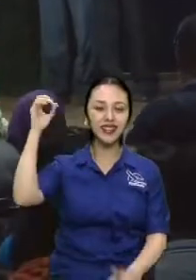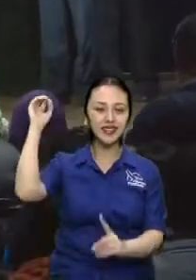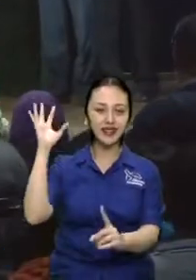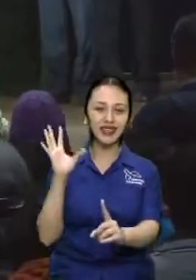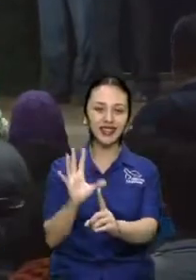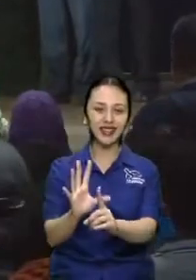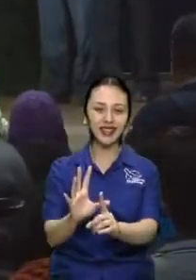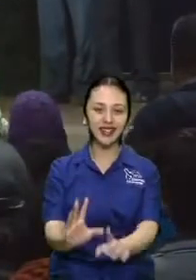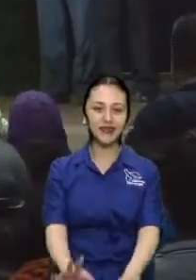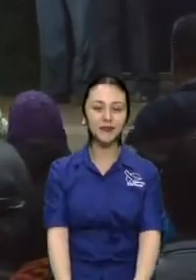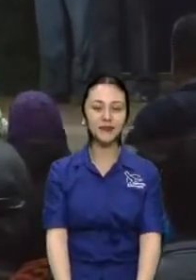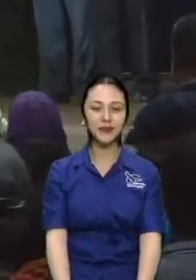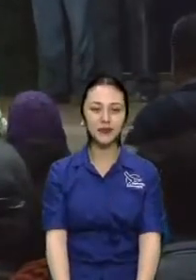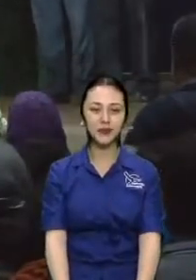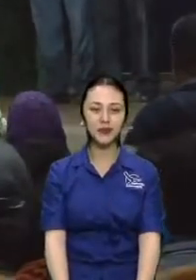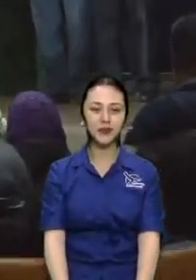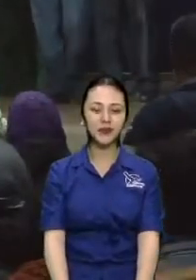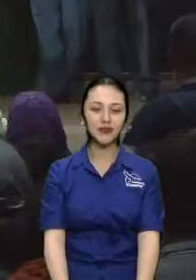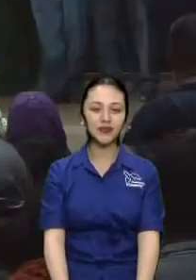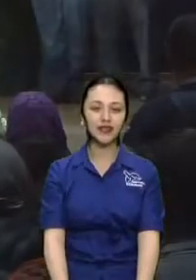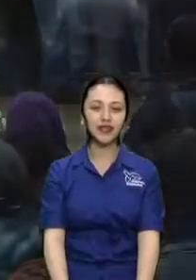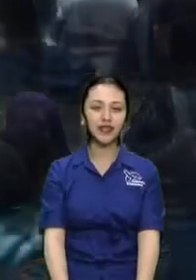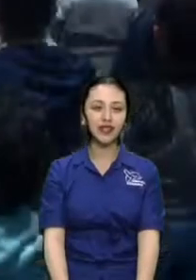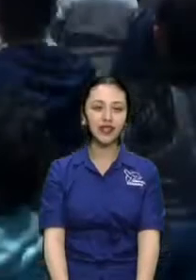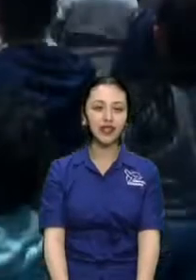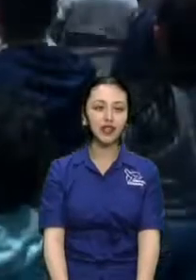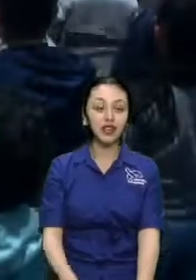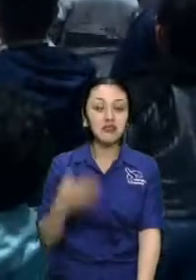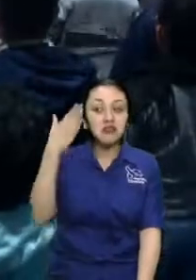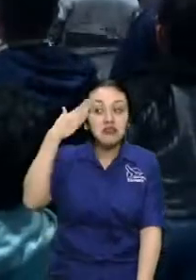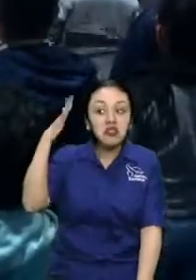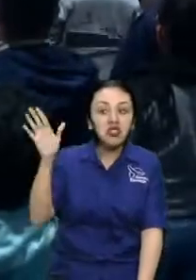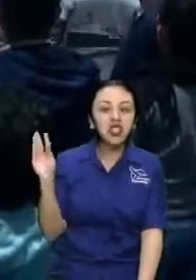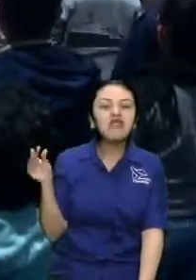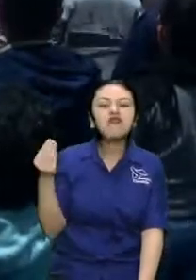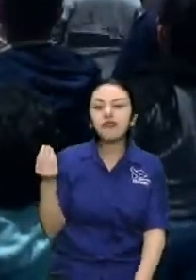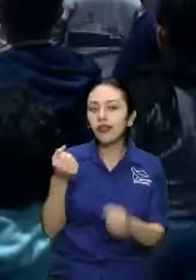lo que procede ahorita. Supongo que